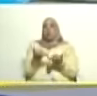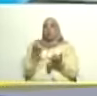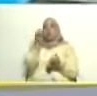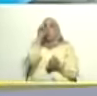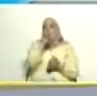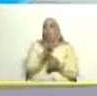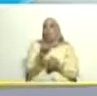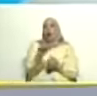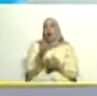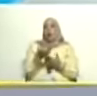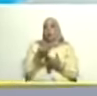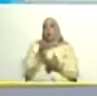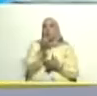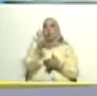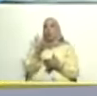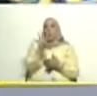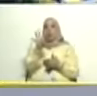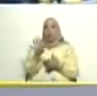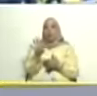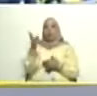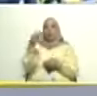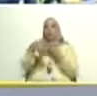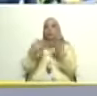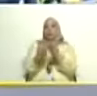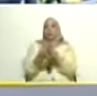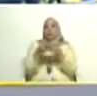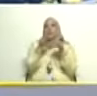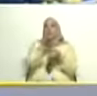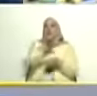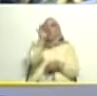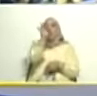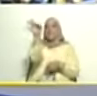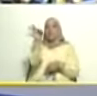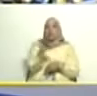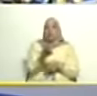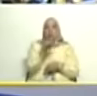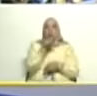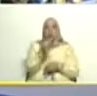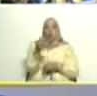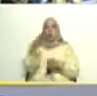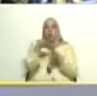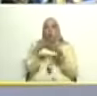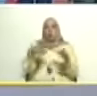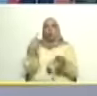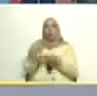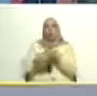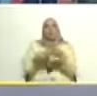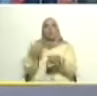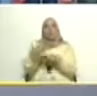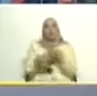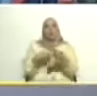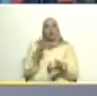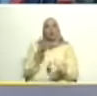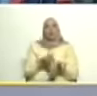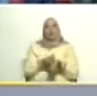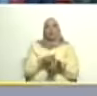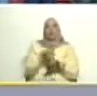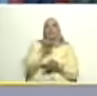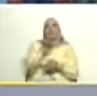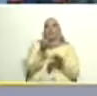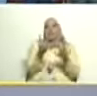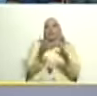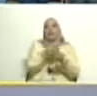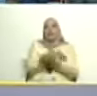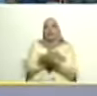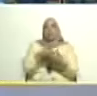año 24 vamos a llegar al 100% todos los productos CLAP que llegan a